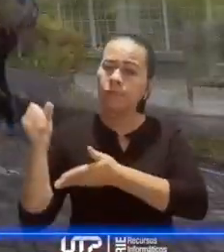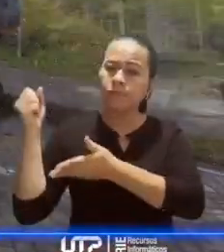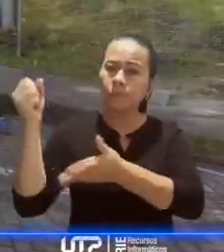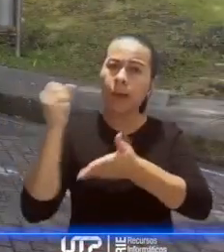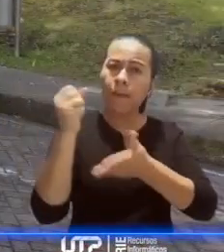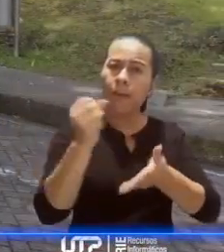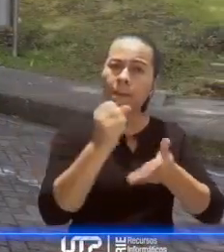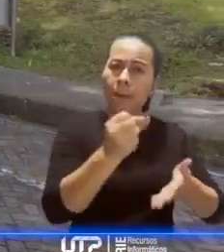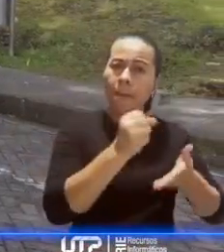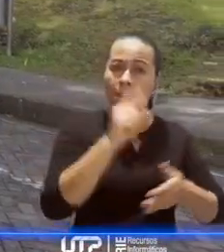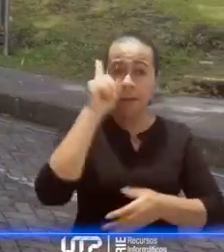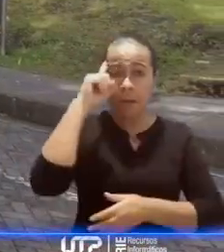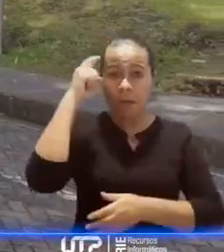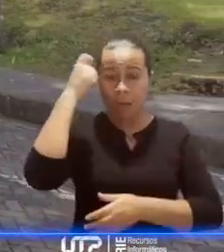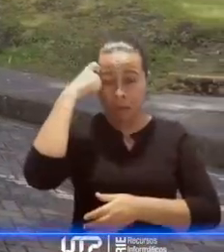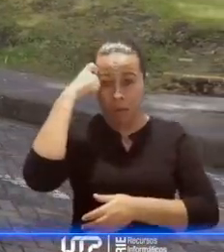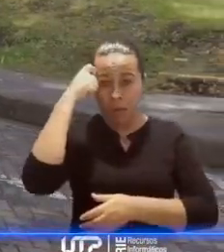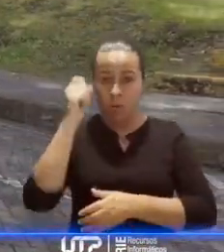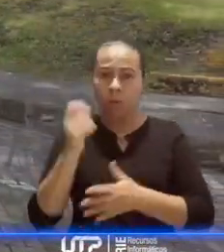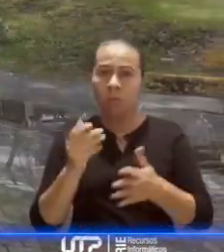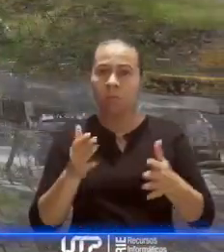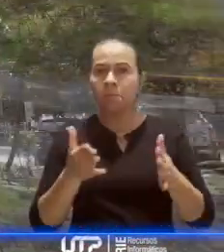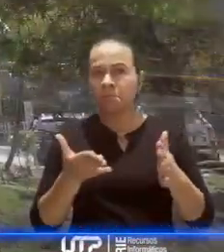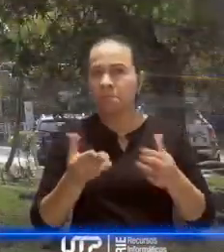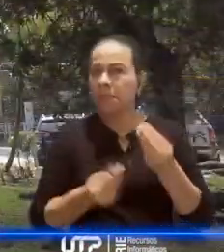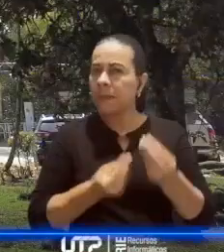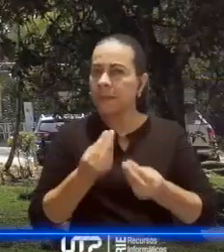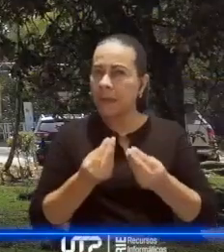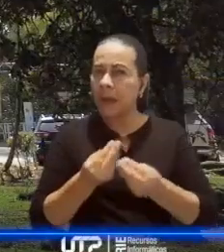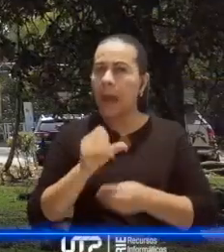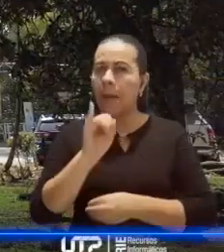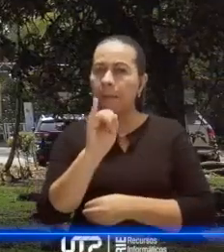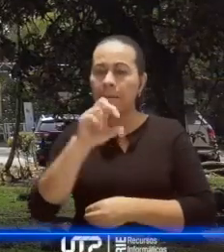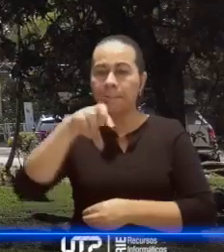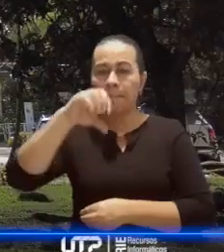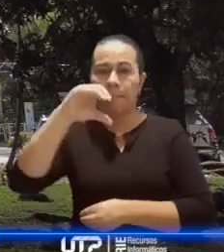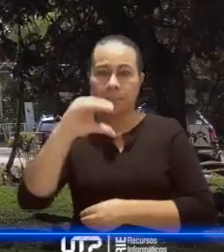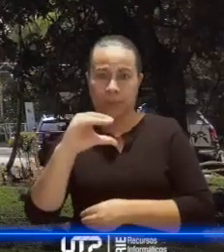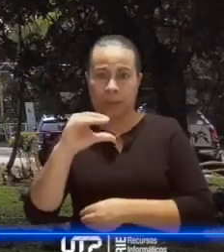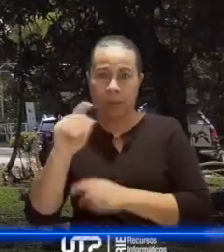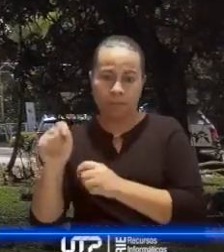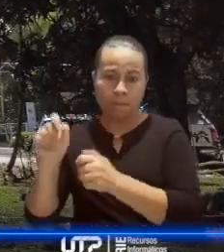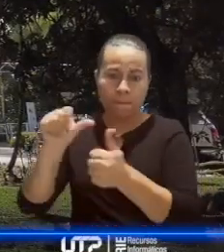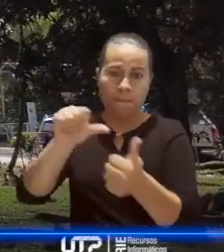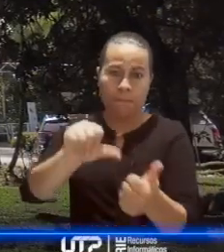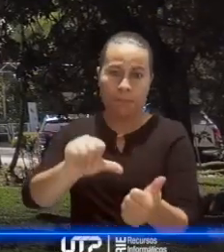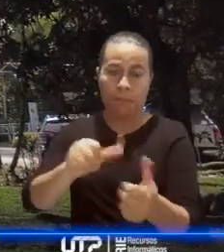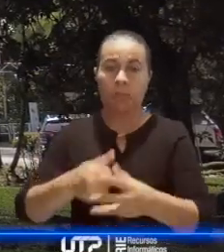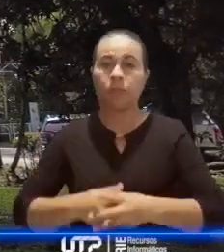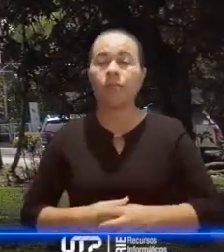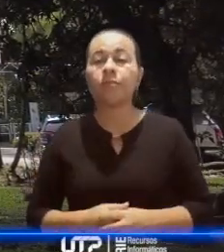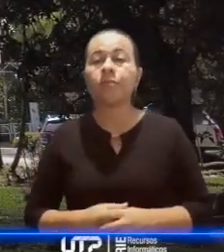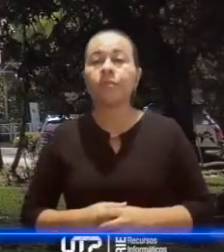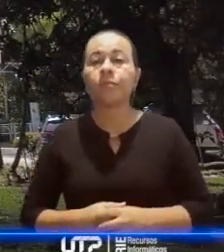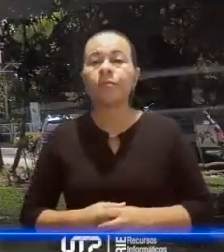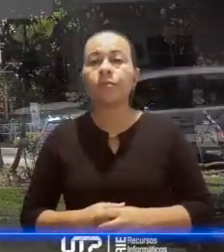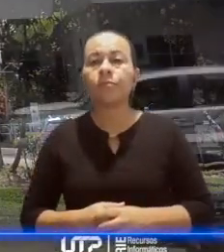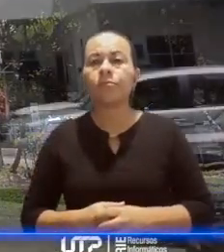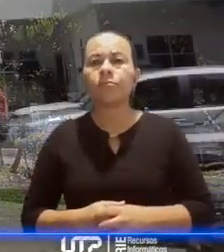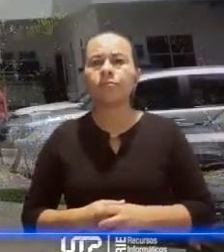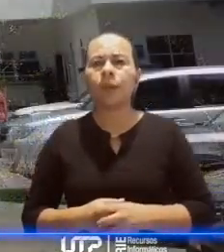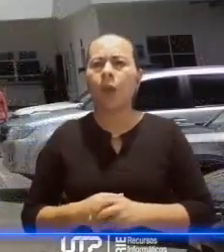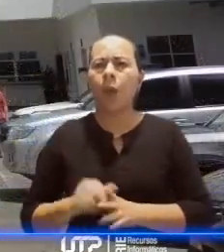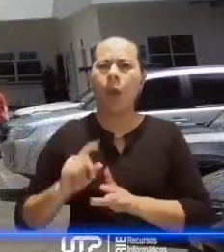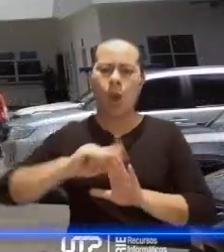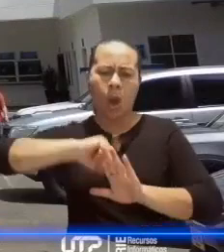momento, las transferencias de recursos por parte de la Nación a las universidades se calculan aplicando el IPC a la transferencia del año anterior, por